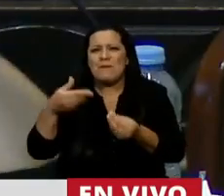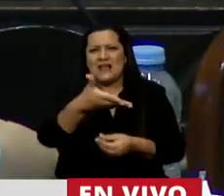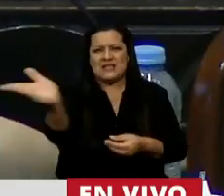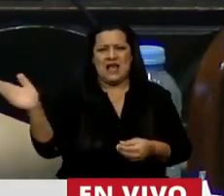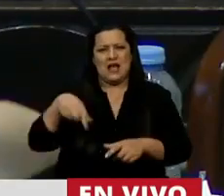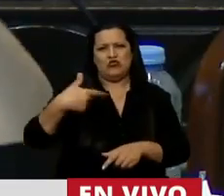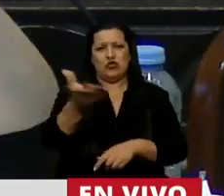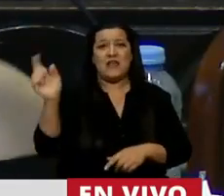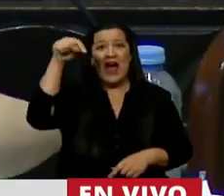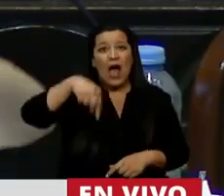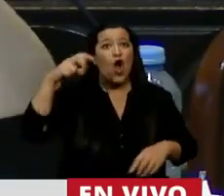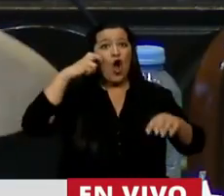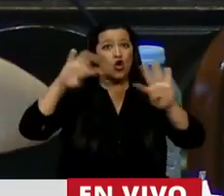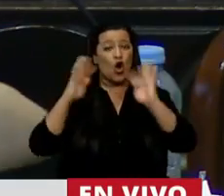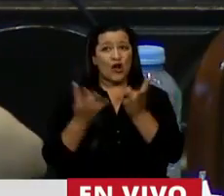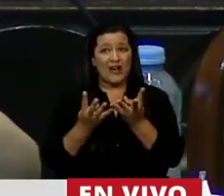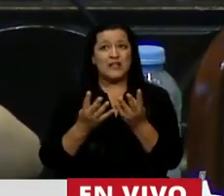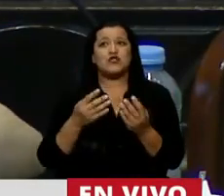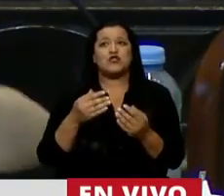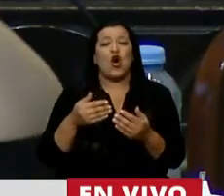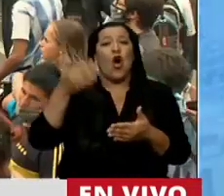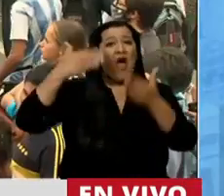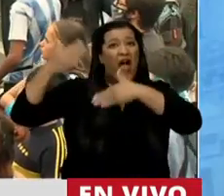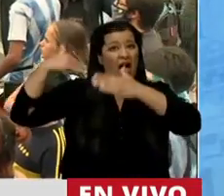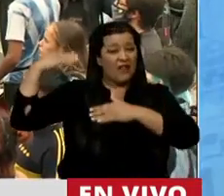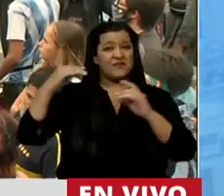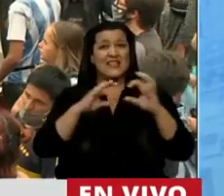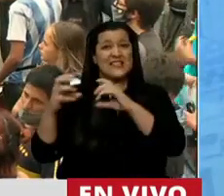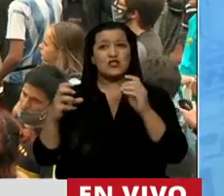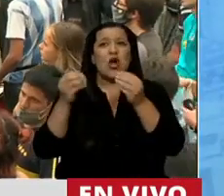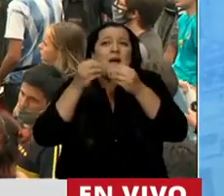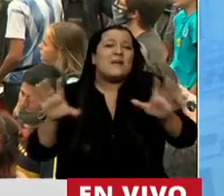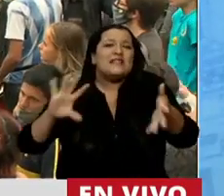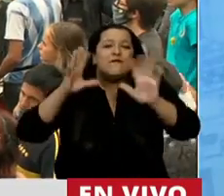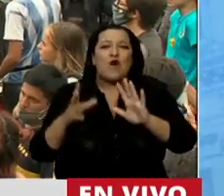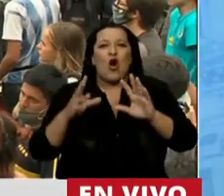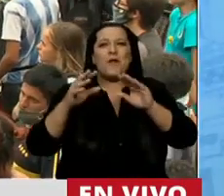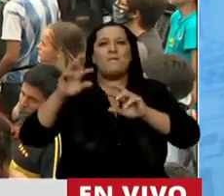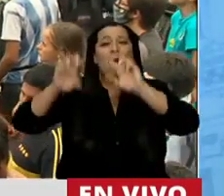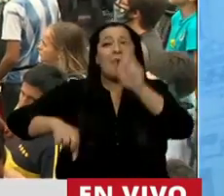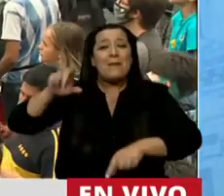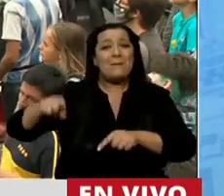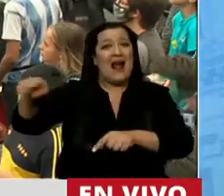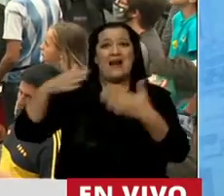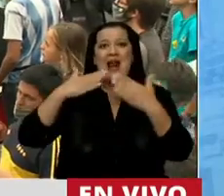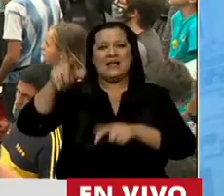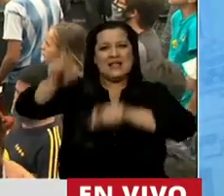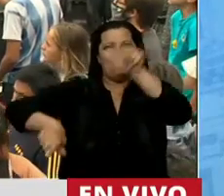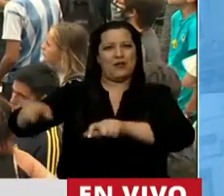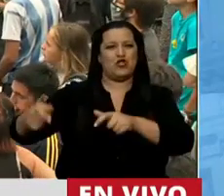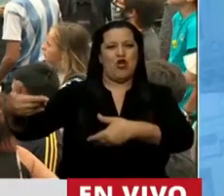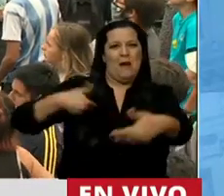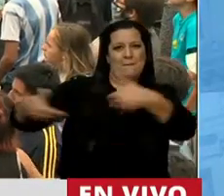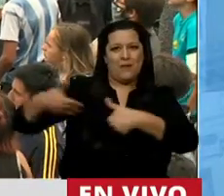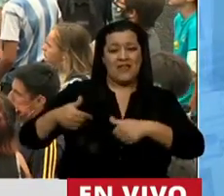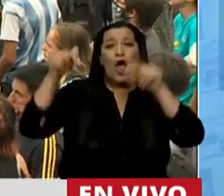Este Congreso, a partir de un par de sesiones atrás, comenzó a tener la agenda de la calle. Esta sesión que estamos